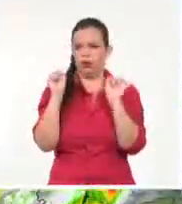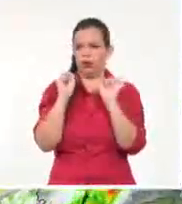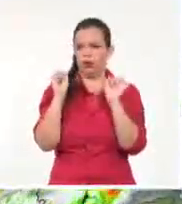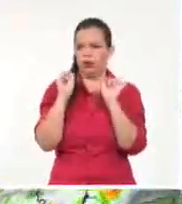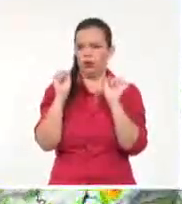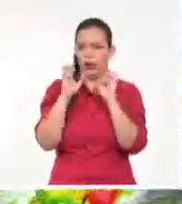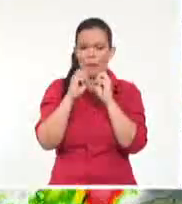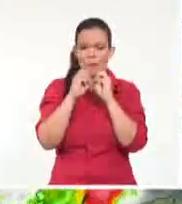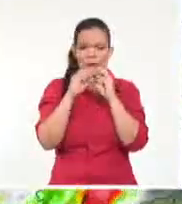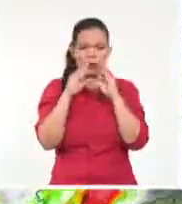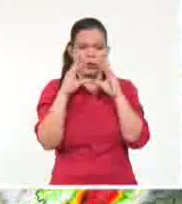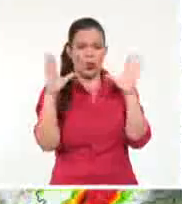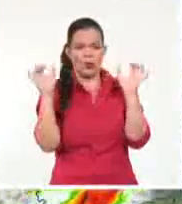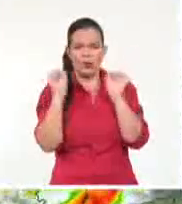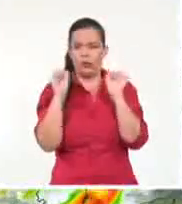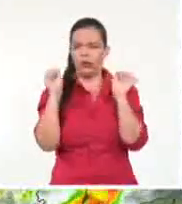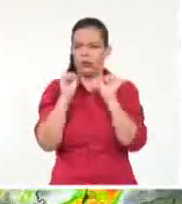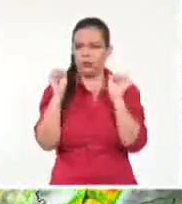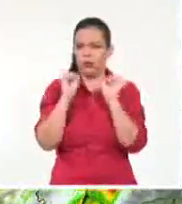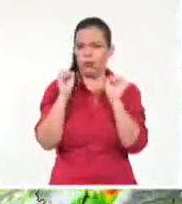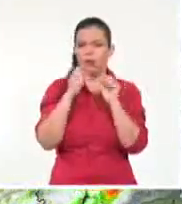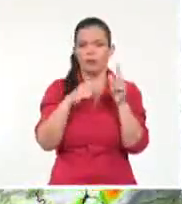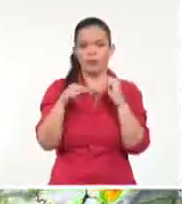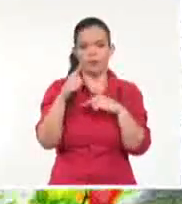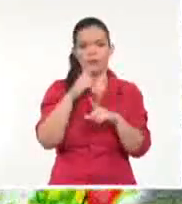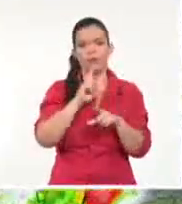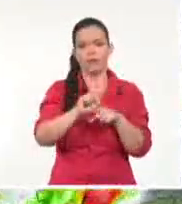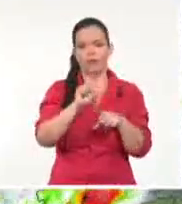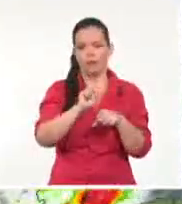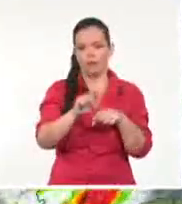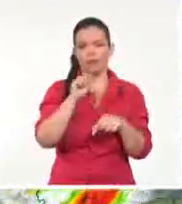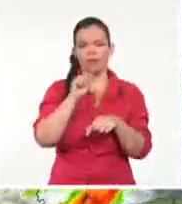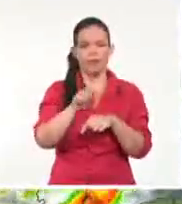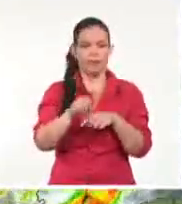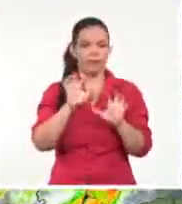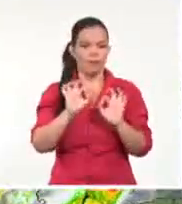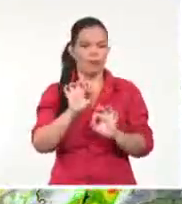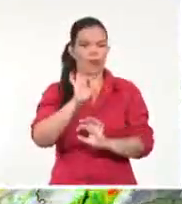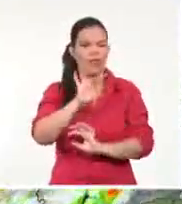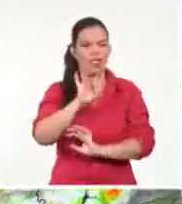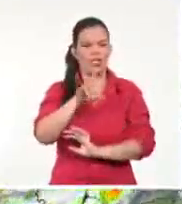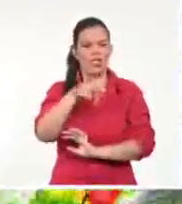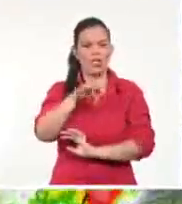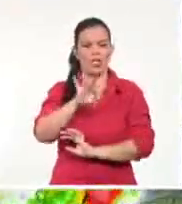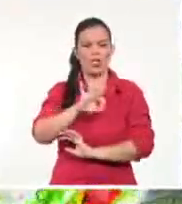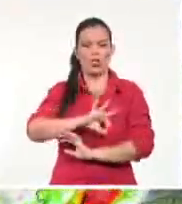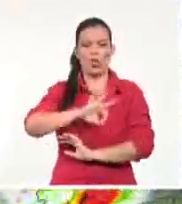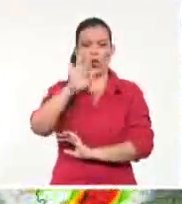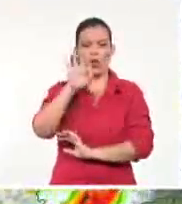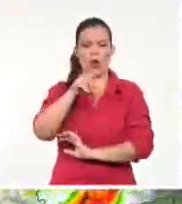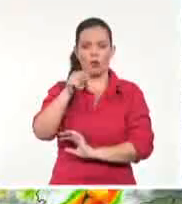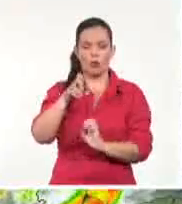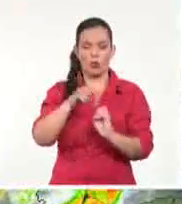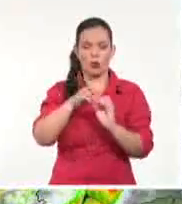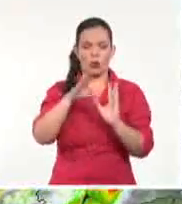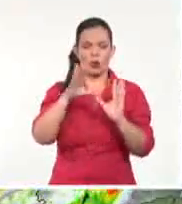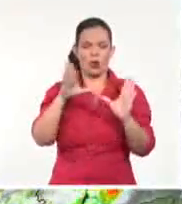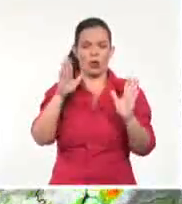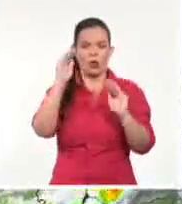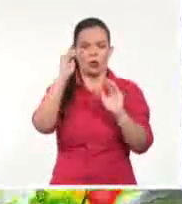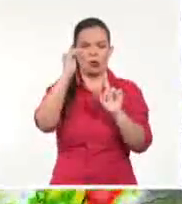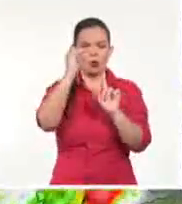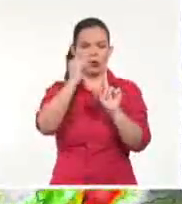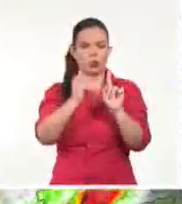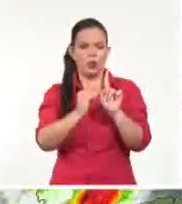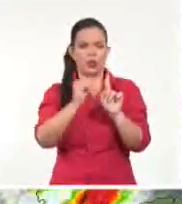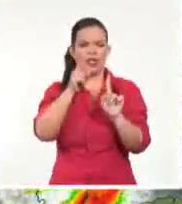fría, sobre todo en zonas del interior, valores entre 15 y 18 grados Celsius, y esta madrugada el valor más bajo fue de 13.3